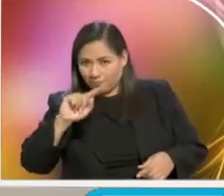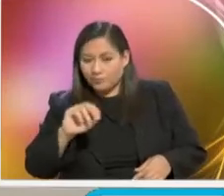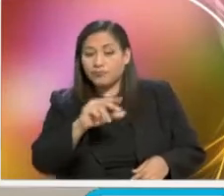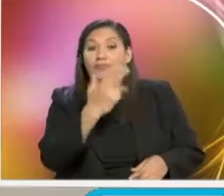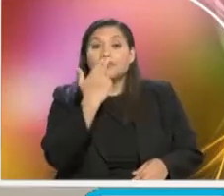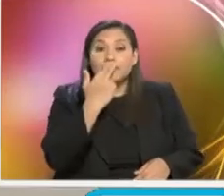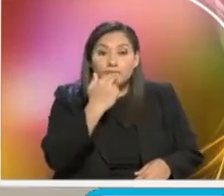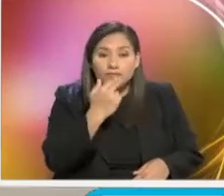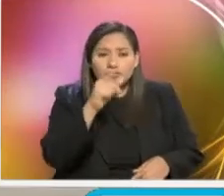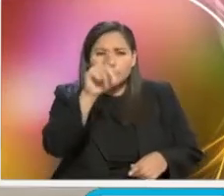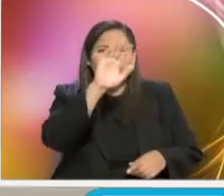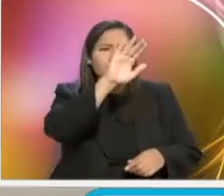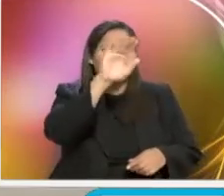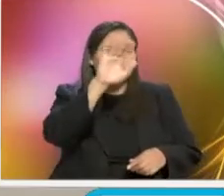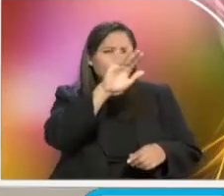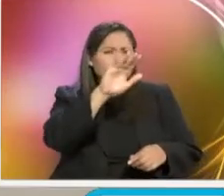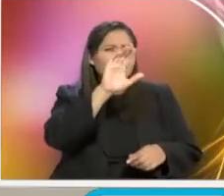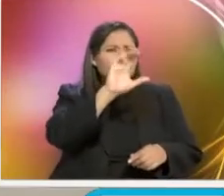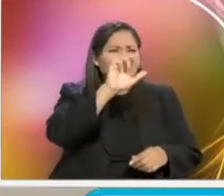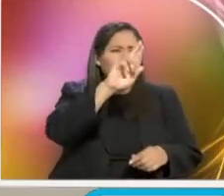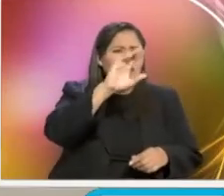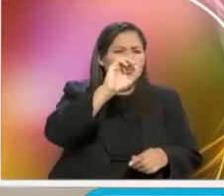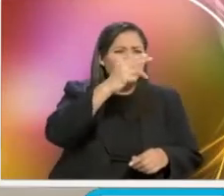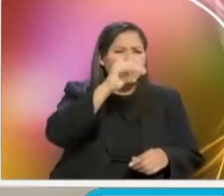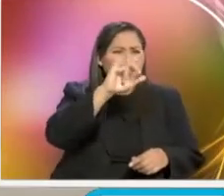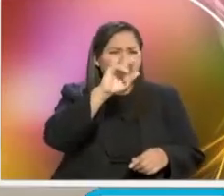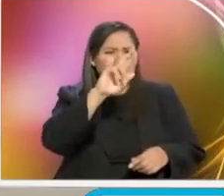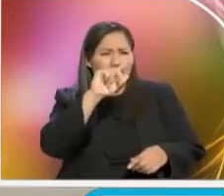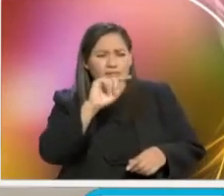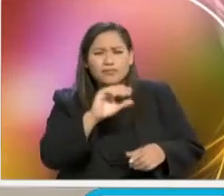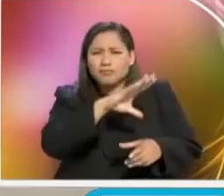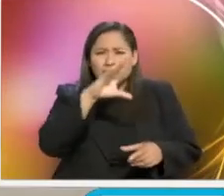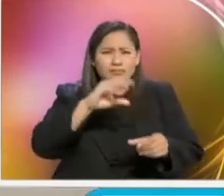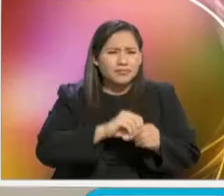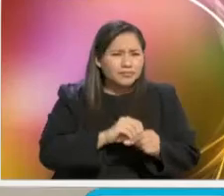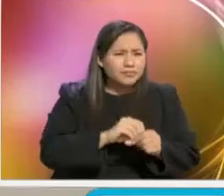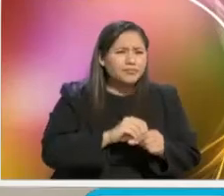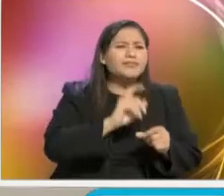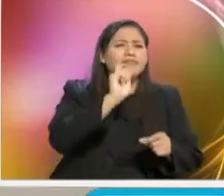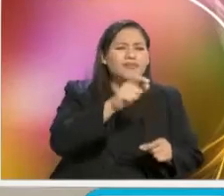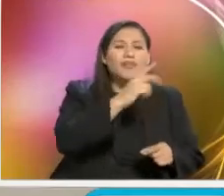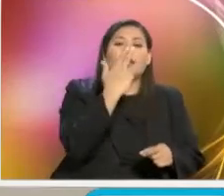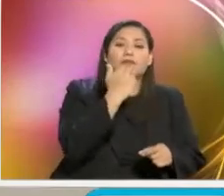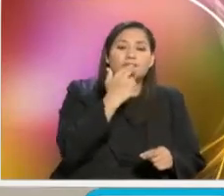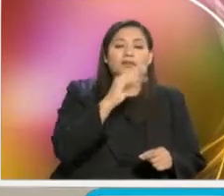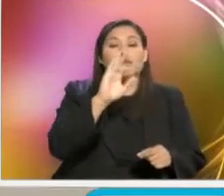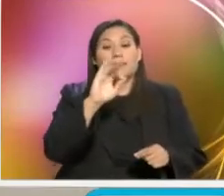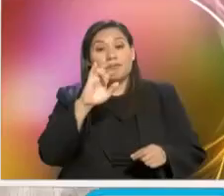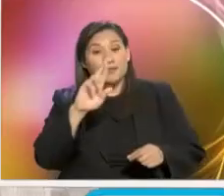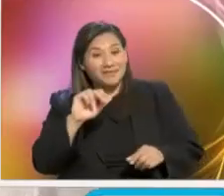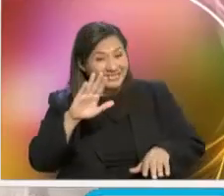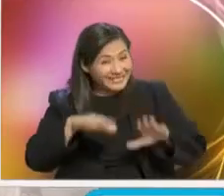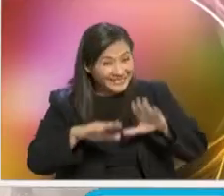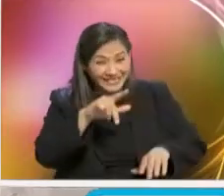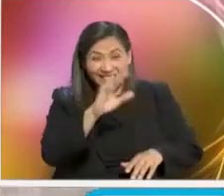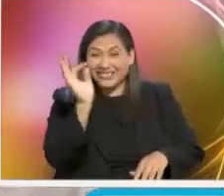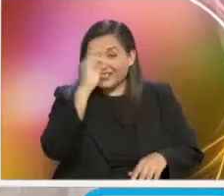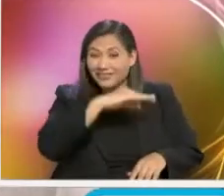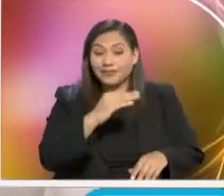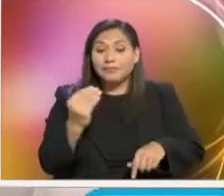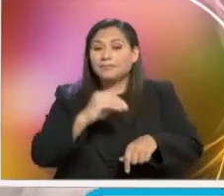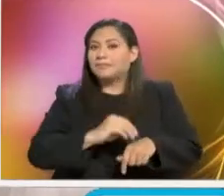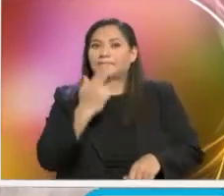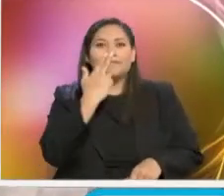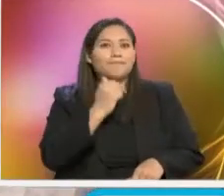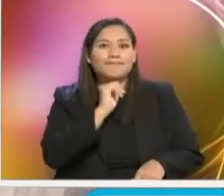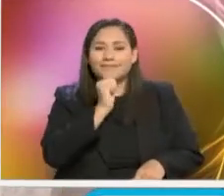vas a leer en la parte de atrás, va a decir carbohidratos totales, de los cuales azúcares y fibra. A veces no nos ponen el azúcar y